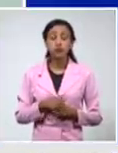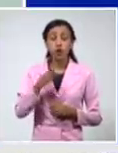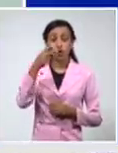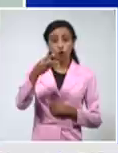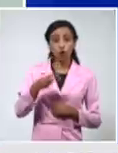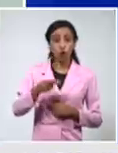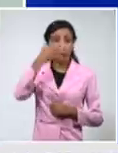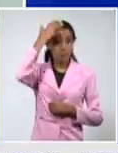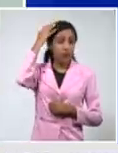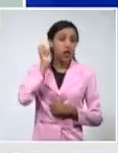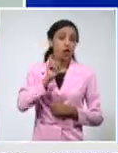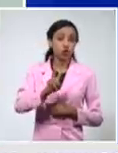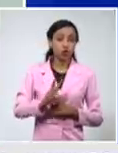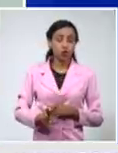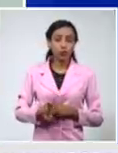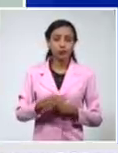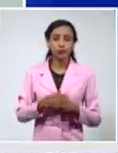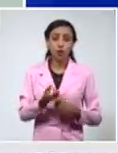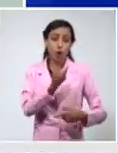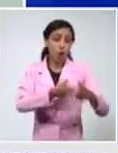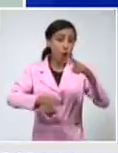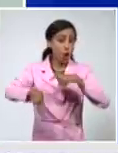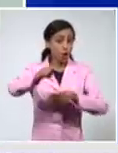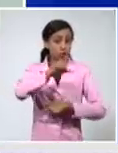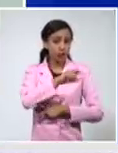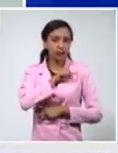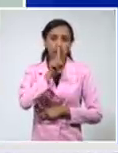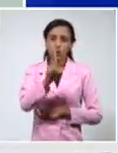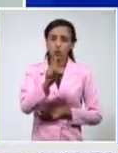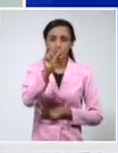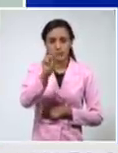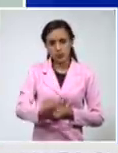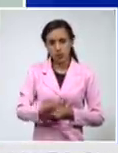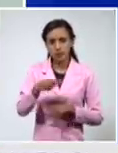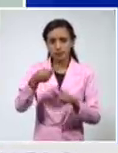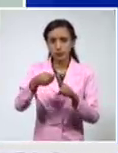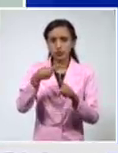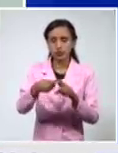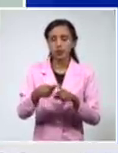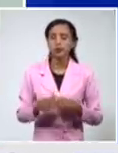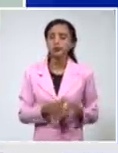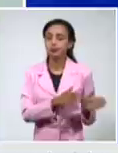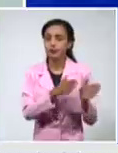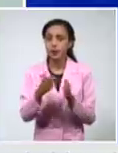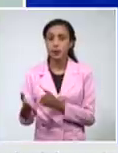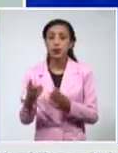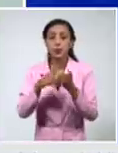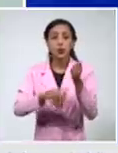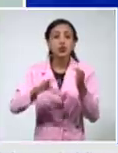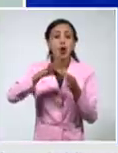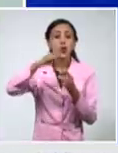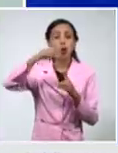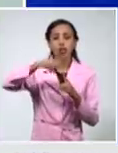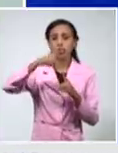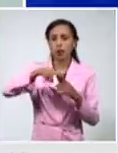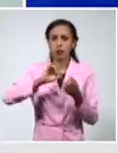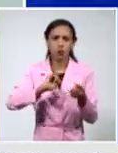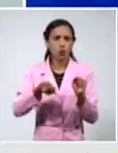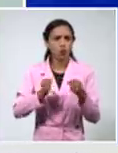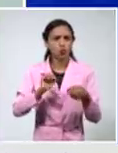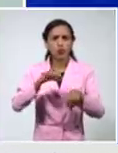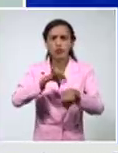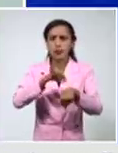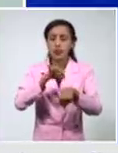municipio Contramaestre con un caso autóctono. Guantánamo, con control de la pandemia,